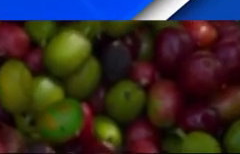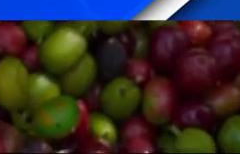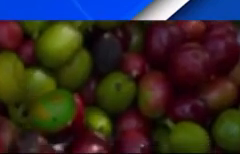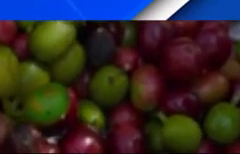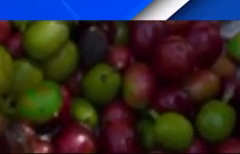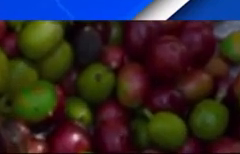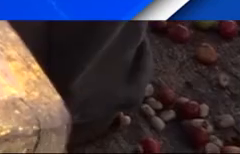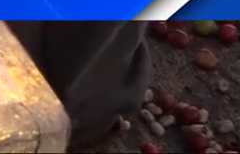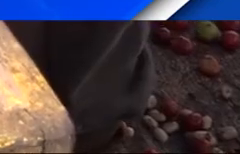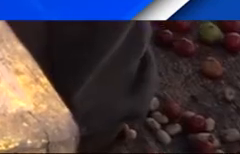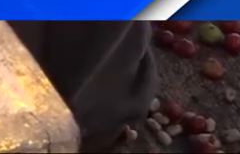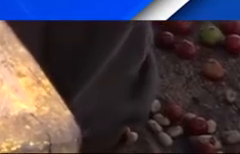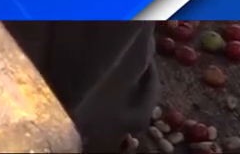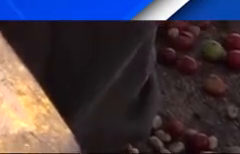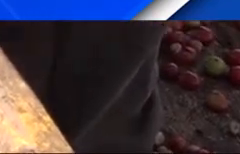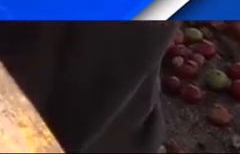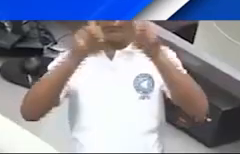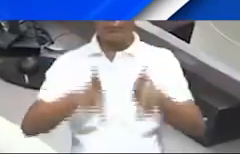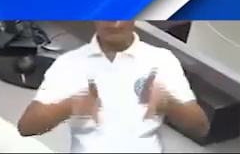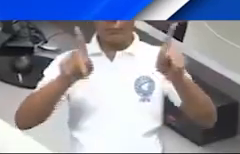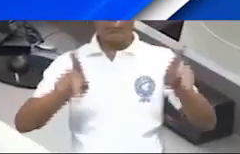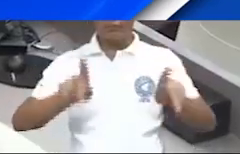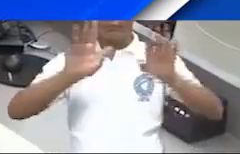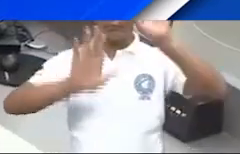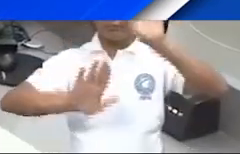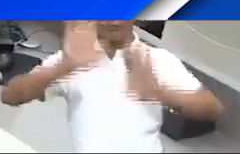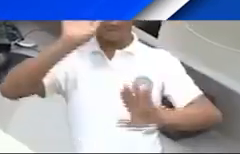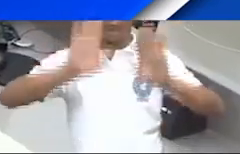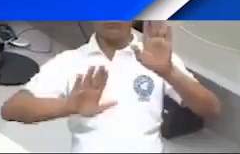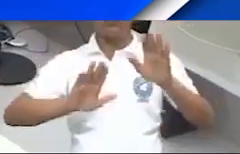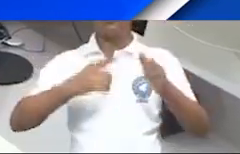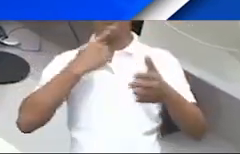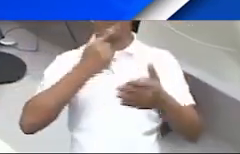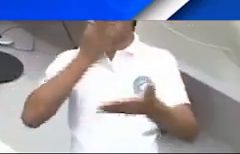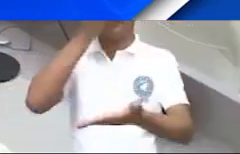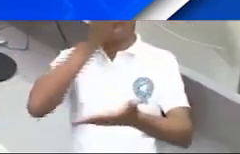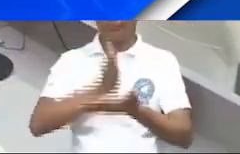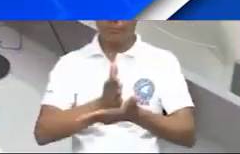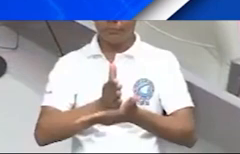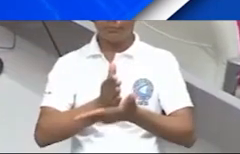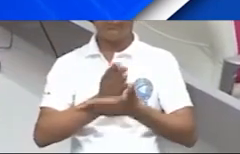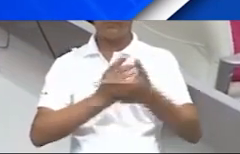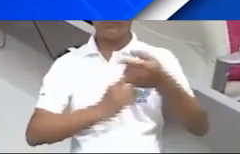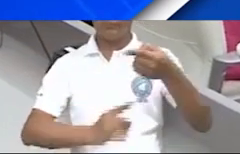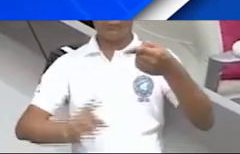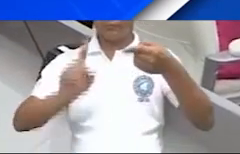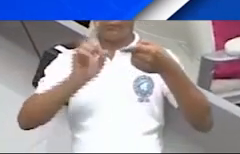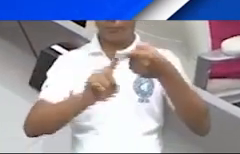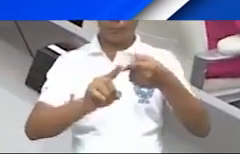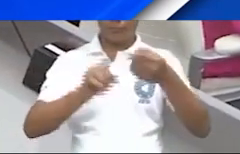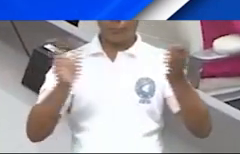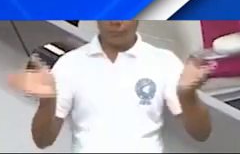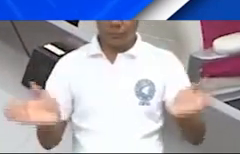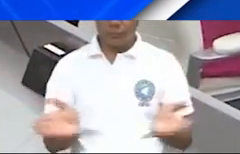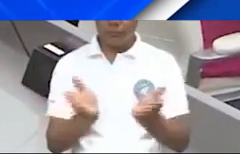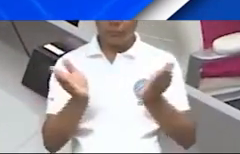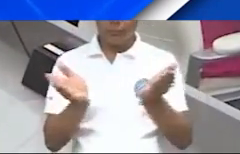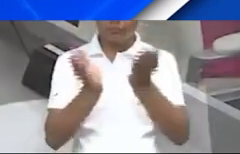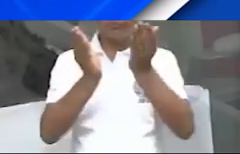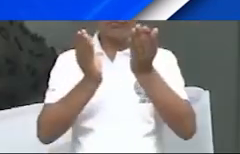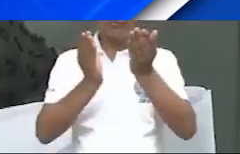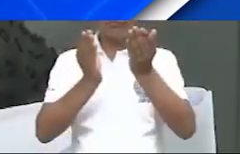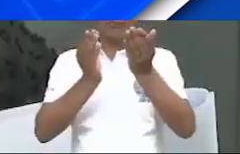social, económico y ambiental. Para ello se establece que se debe promover la